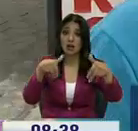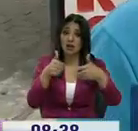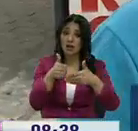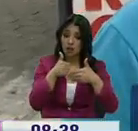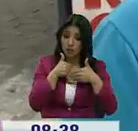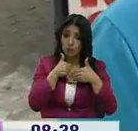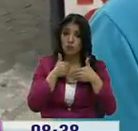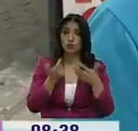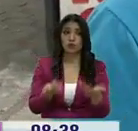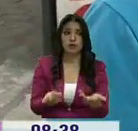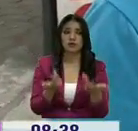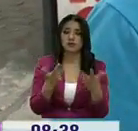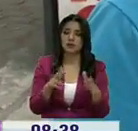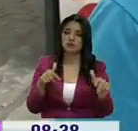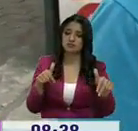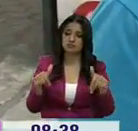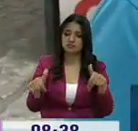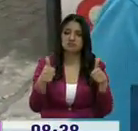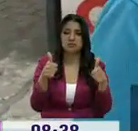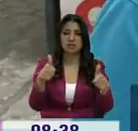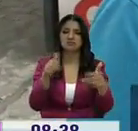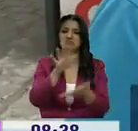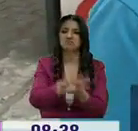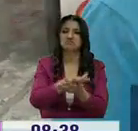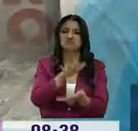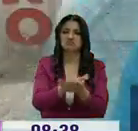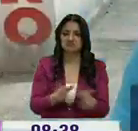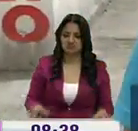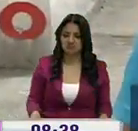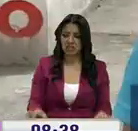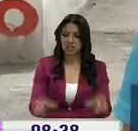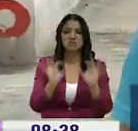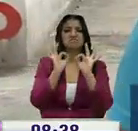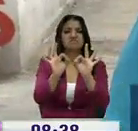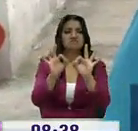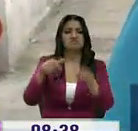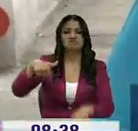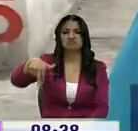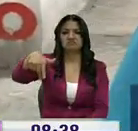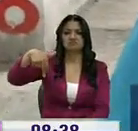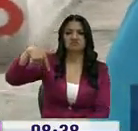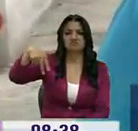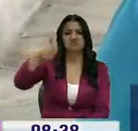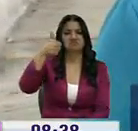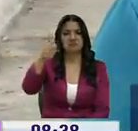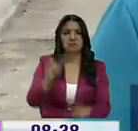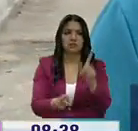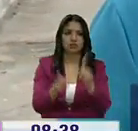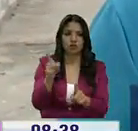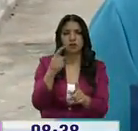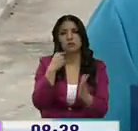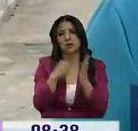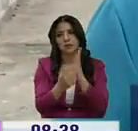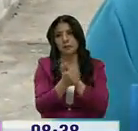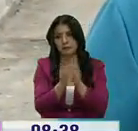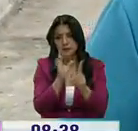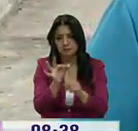ayuda. Ya se puede transitar, las veredas están expeditas para transitar personas con capacidades